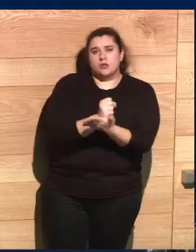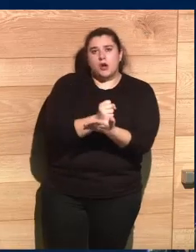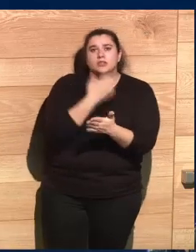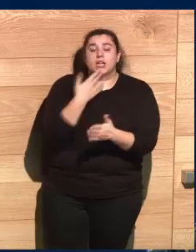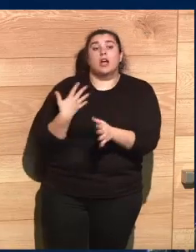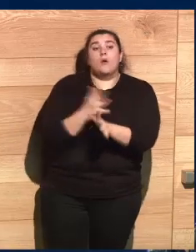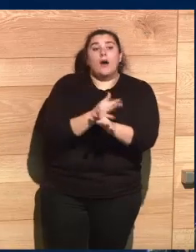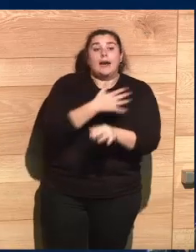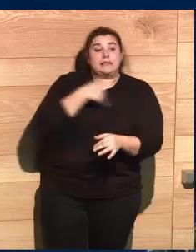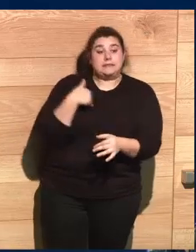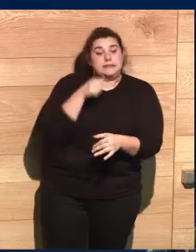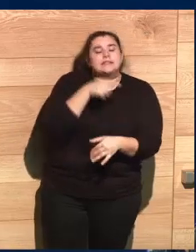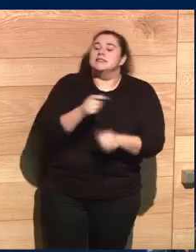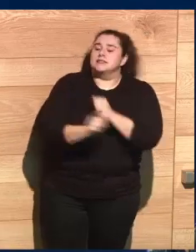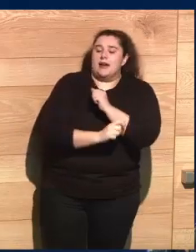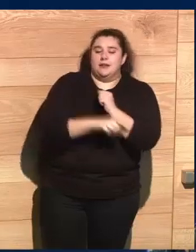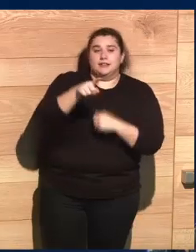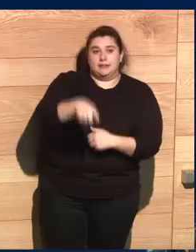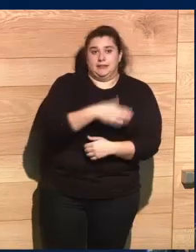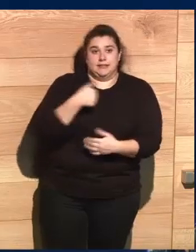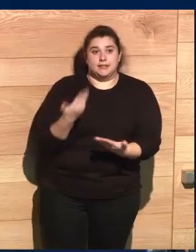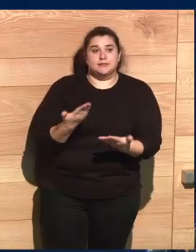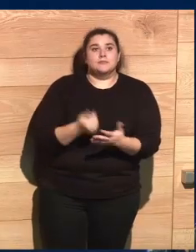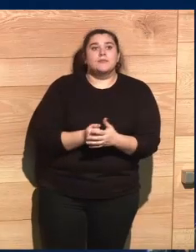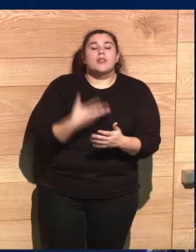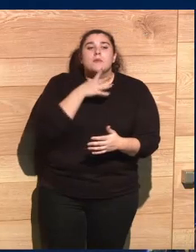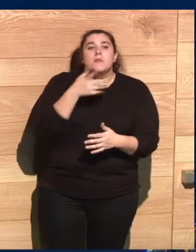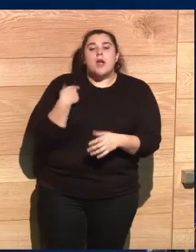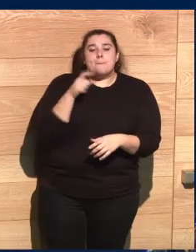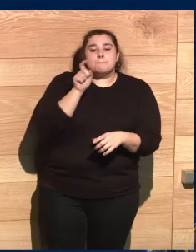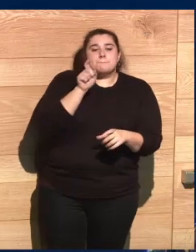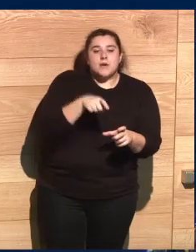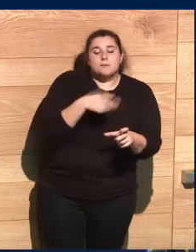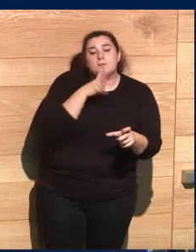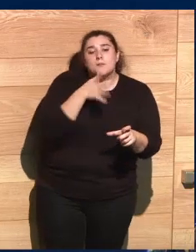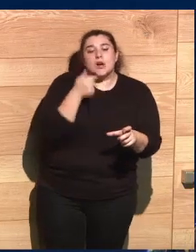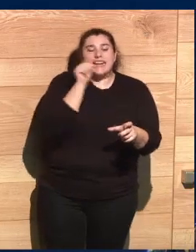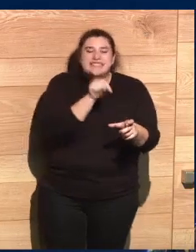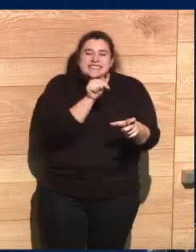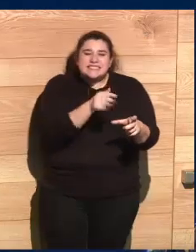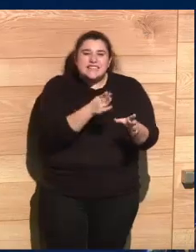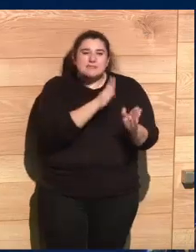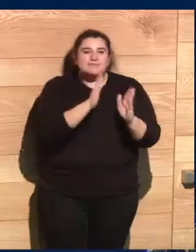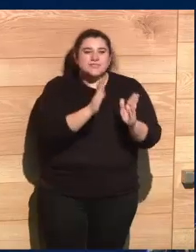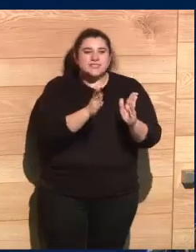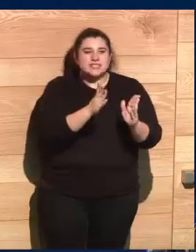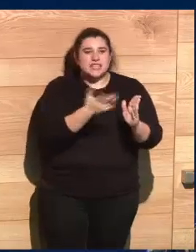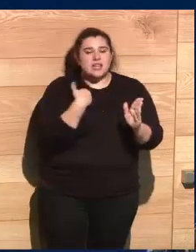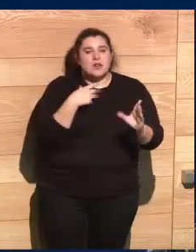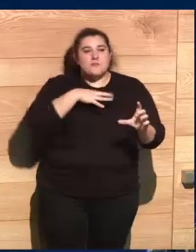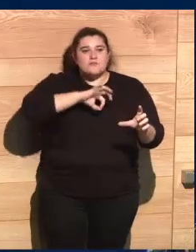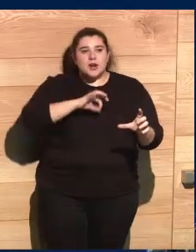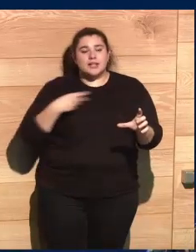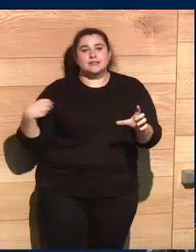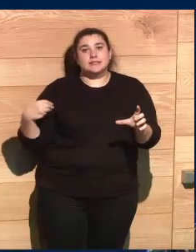trampas, tenías que parar la cinta en un momento determinado porque solo parte del programa se habría cargado en la memoria del ordenador y entonces podías